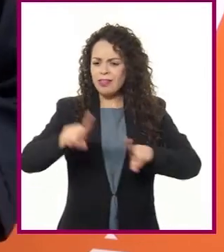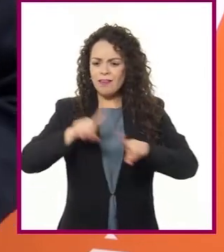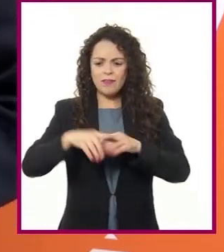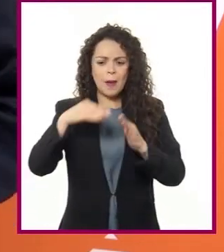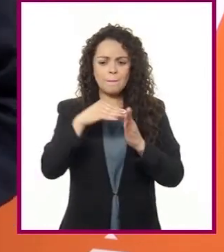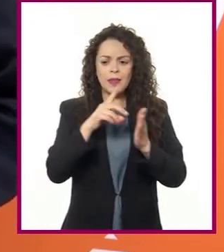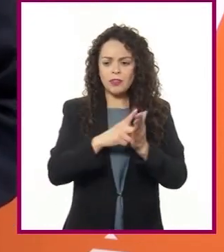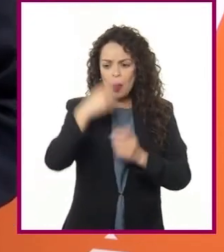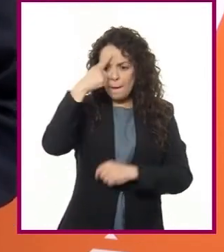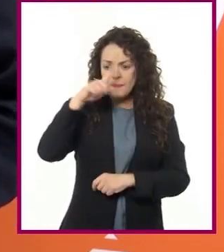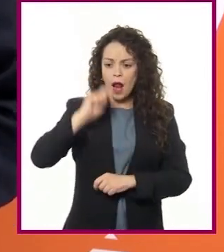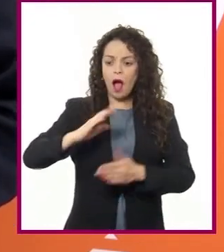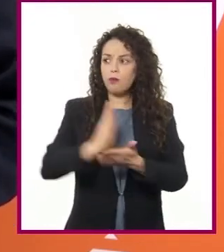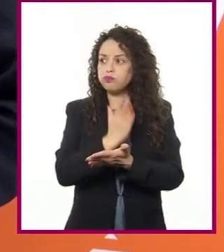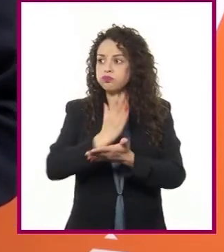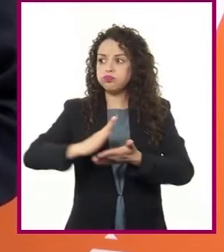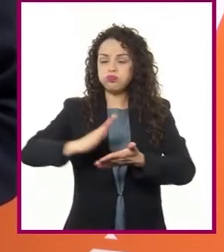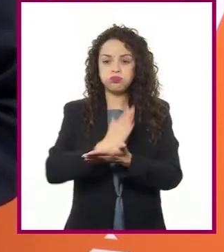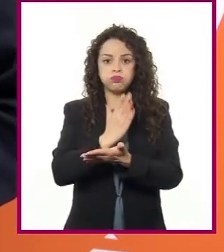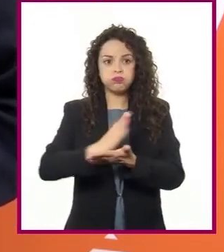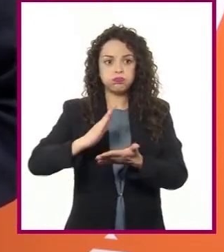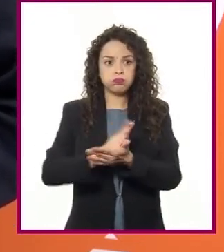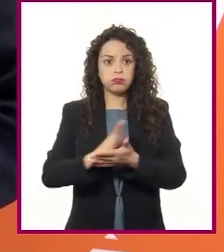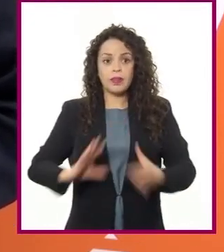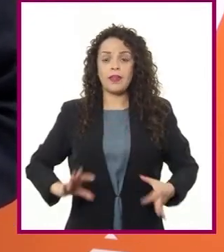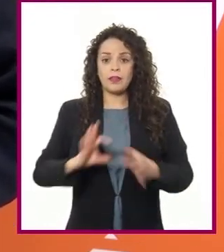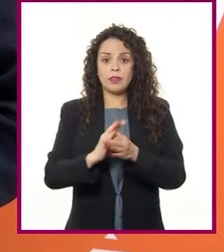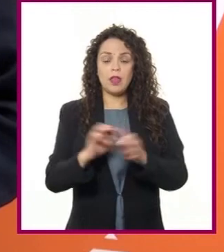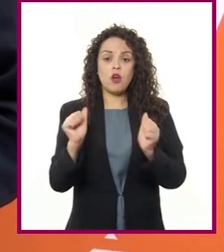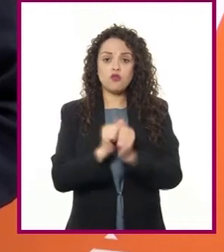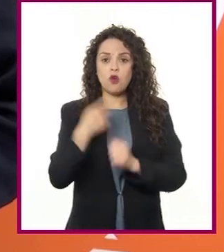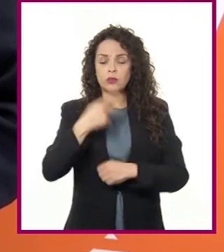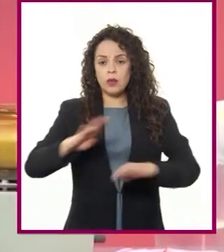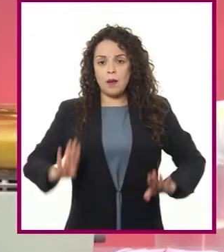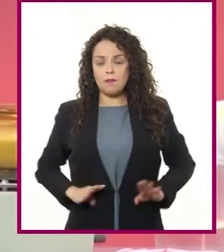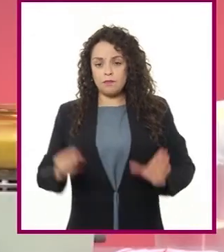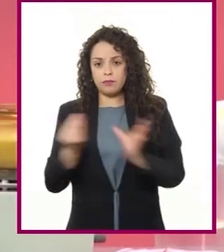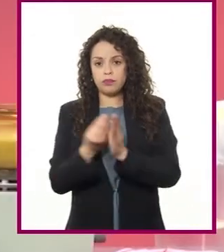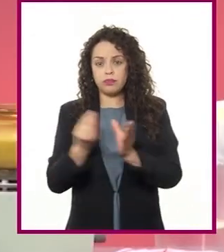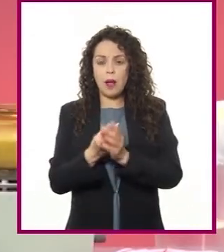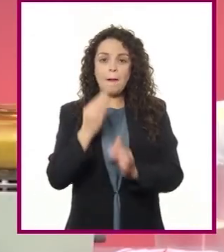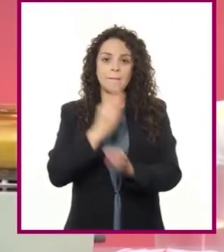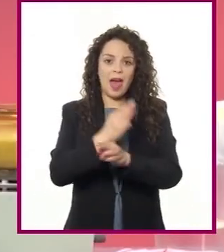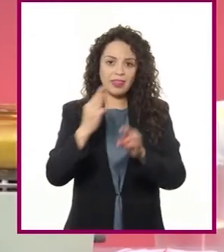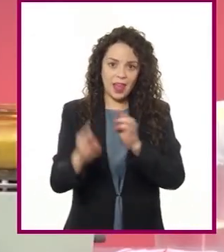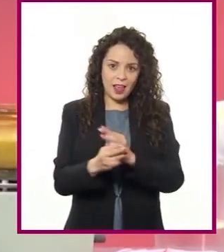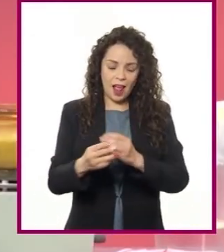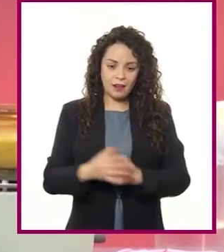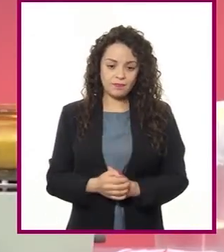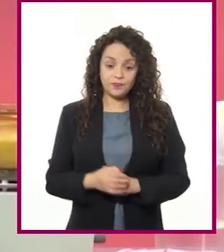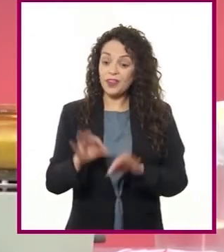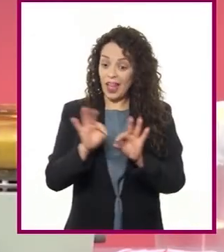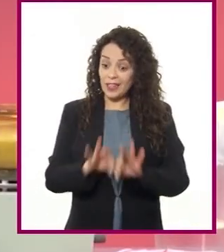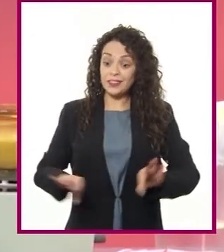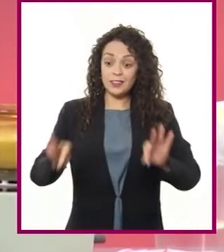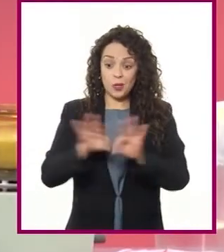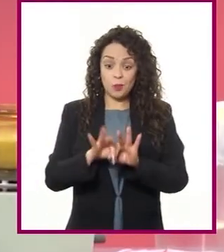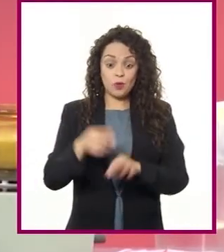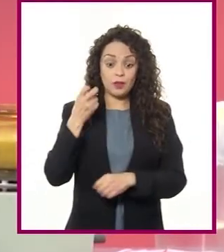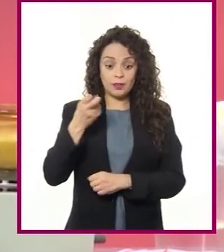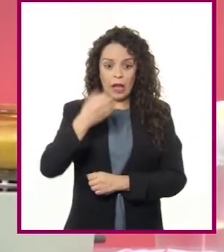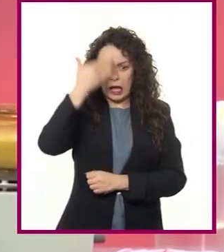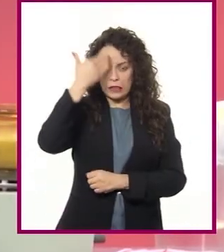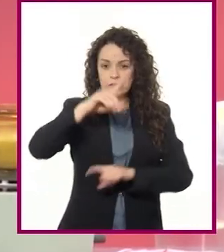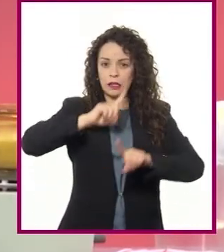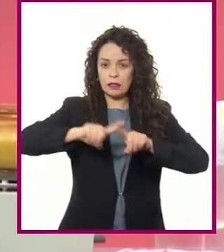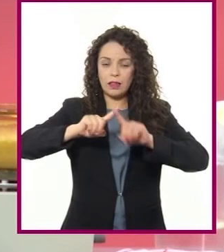métodos de separación de mezclas que se aplican de acuerdo con las propiedades de los materiales. Es importante recalcar que esto lo podemos hacer en